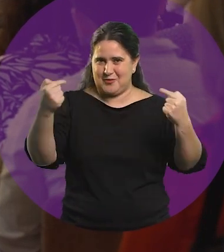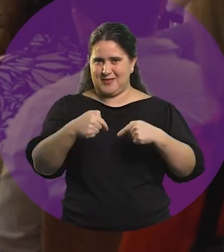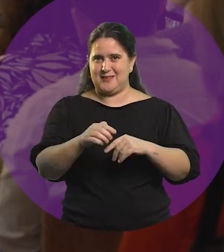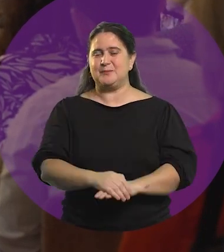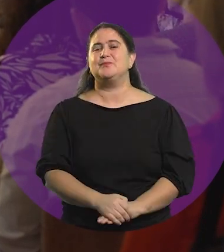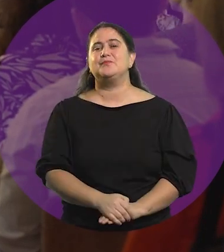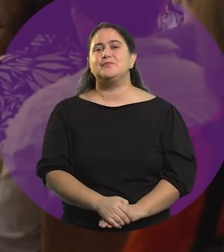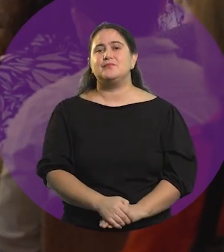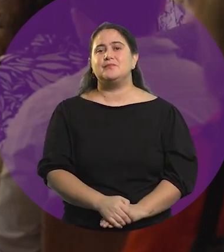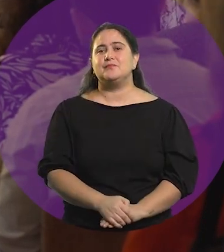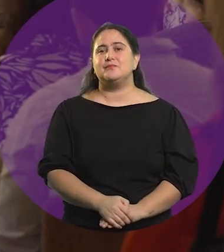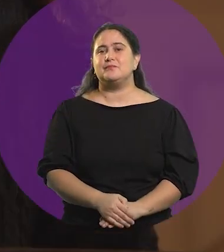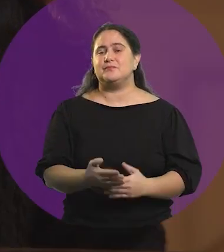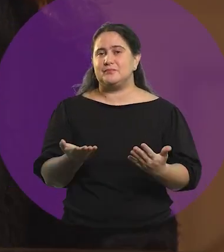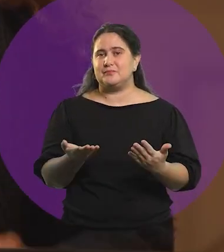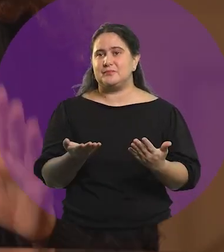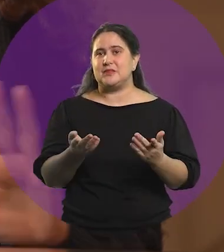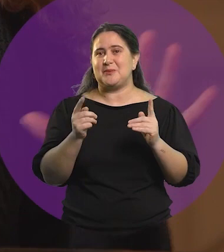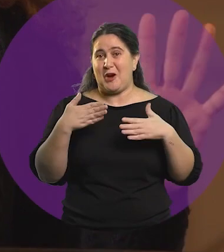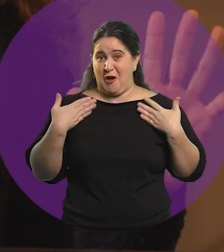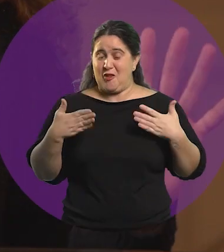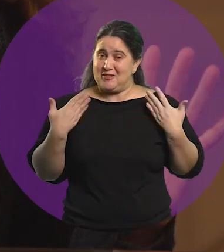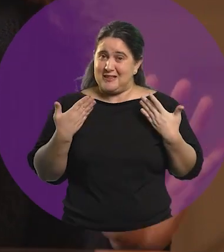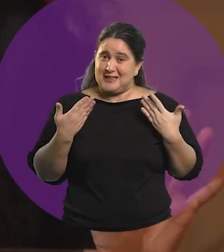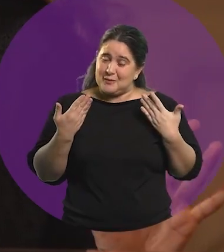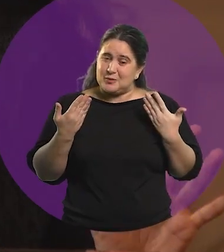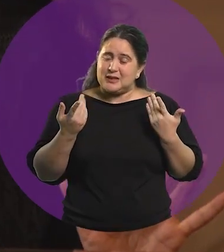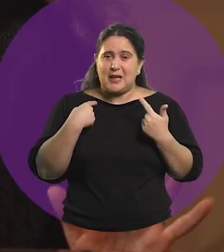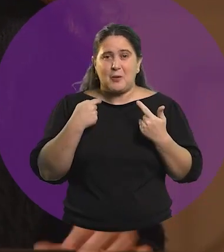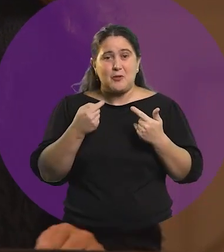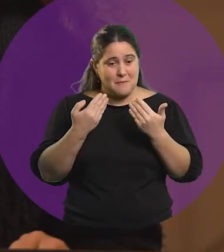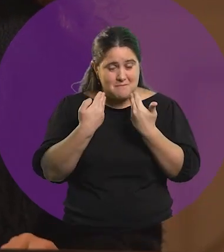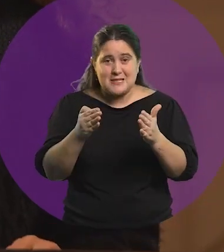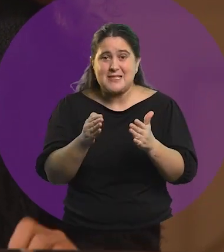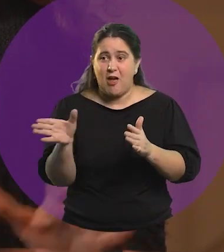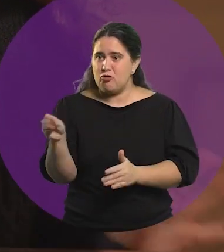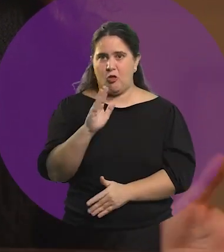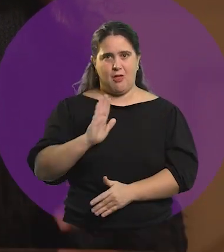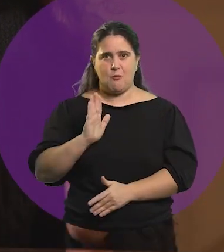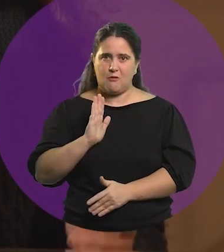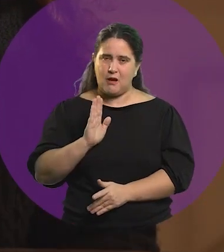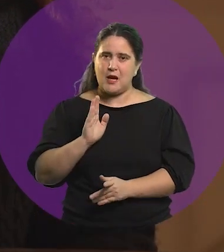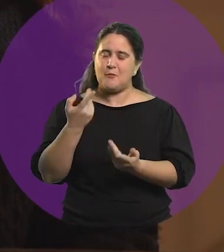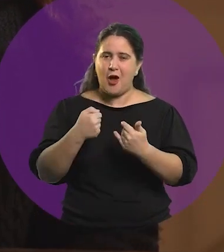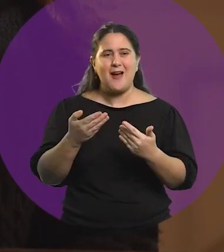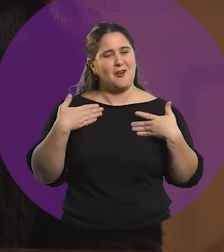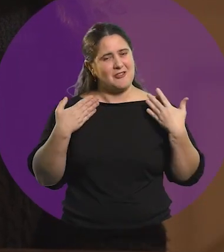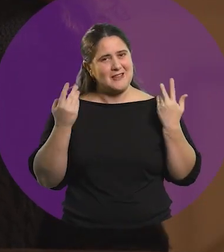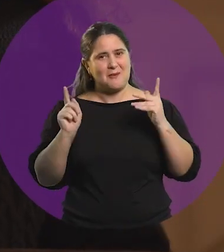estar acá con nosotros. Y bastante contenta, al principio éramos todas mujeres, bastante contenta de que